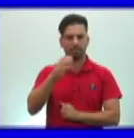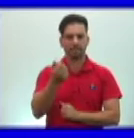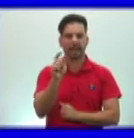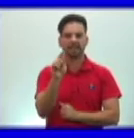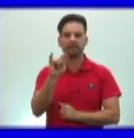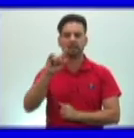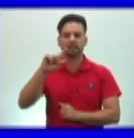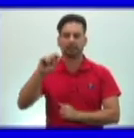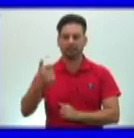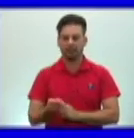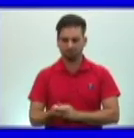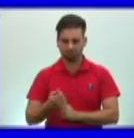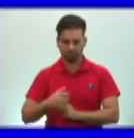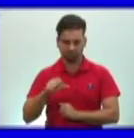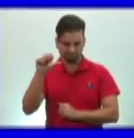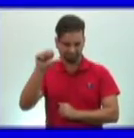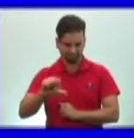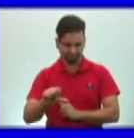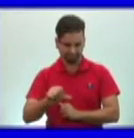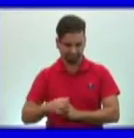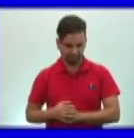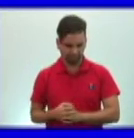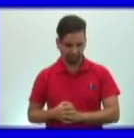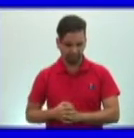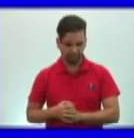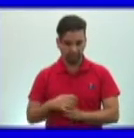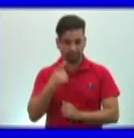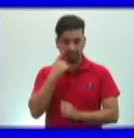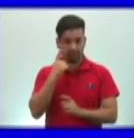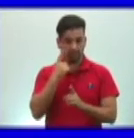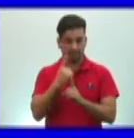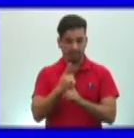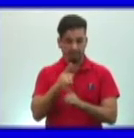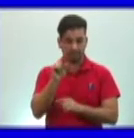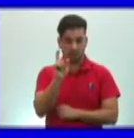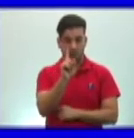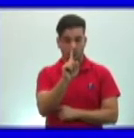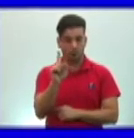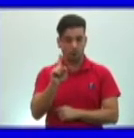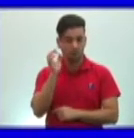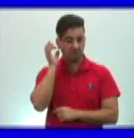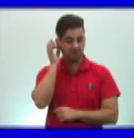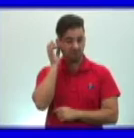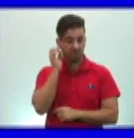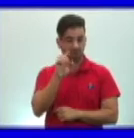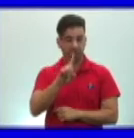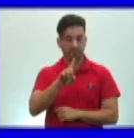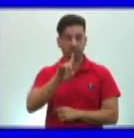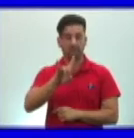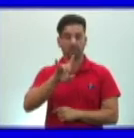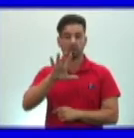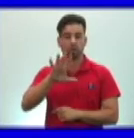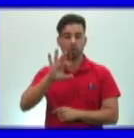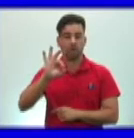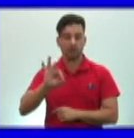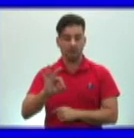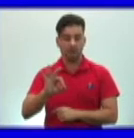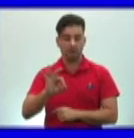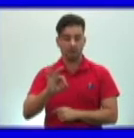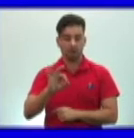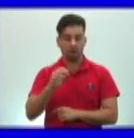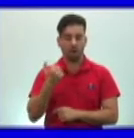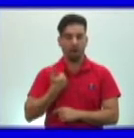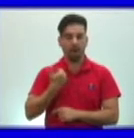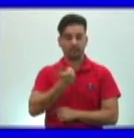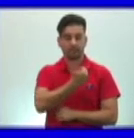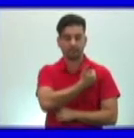de 1958, como ustedes pueden observar en la diapo, fueron asesinadas las hermanas Giral.